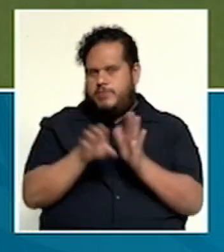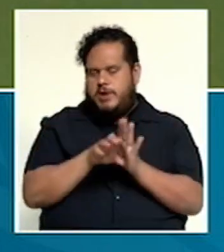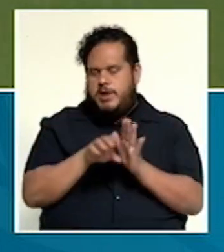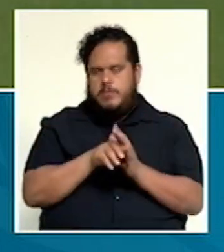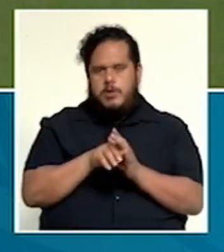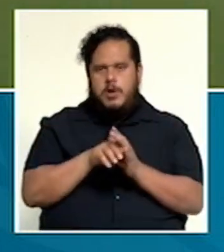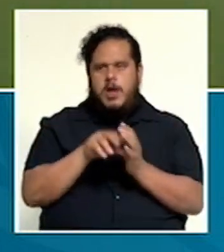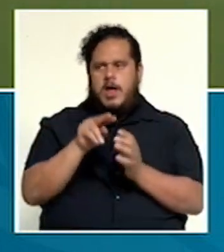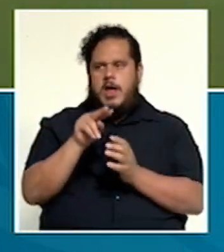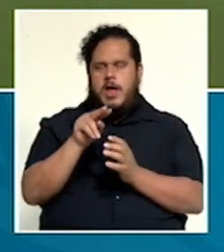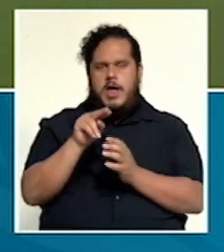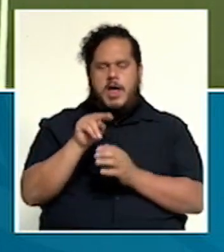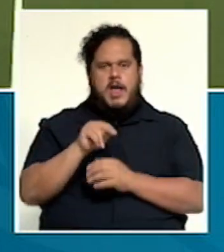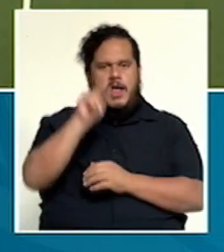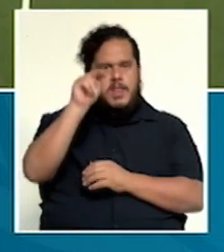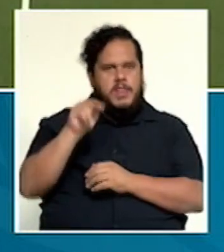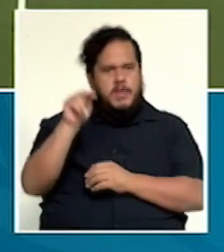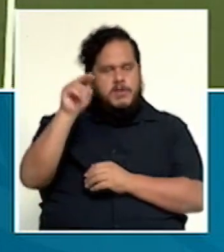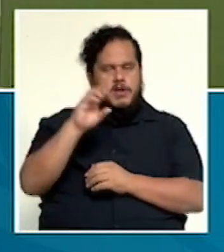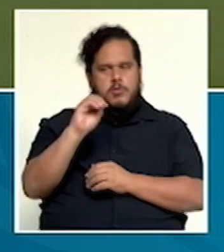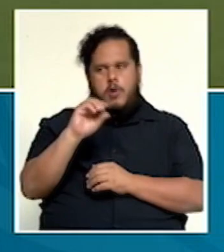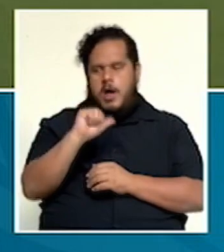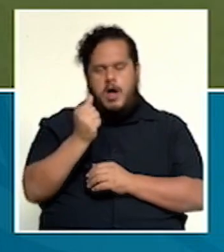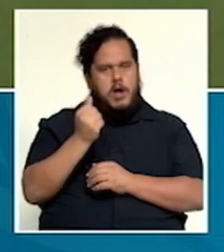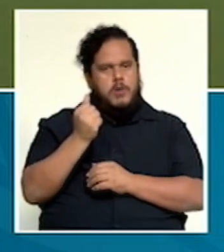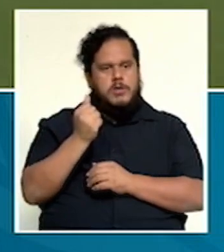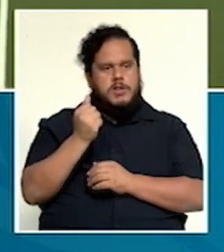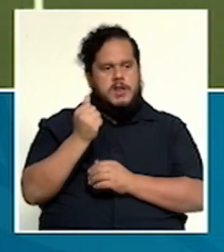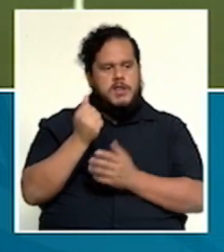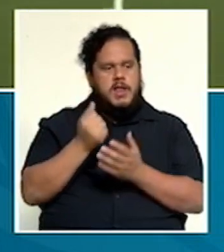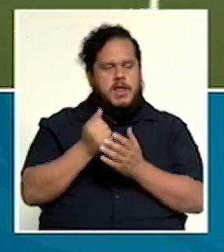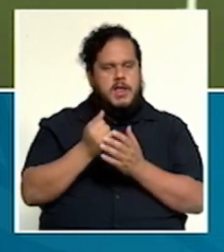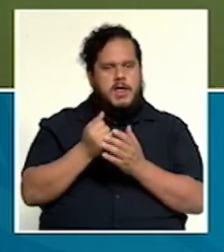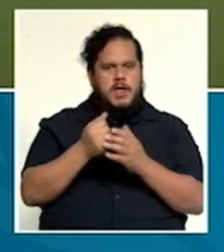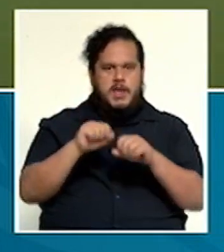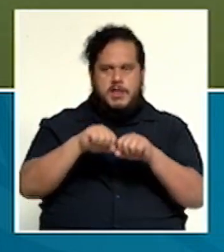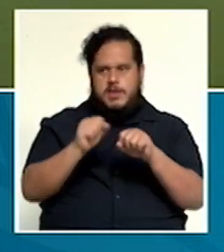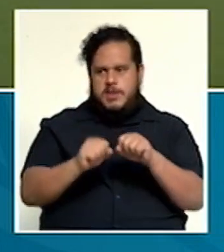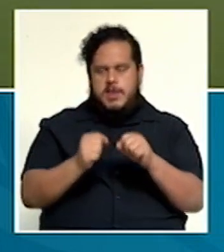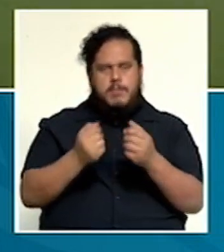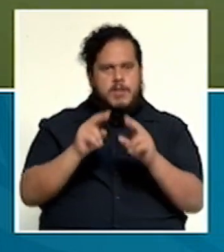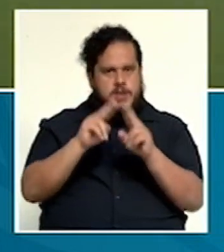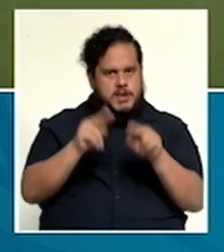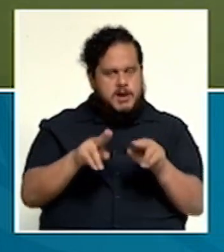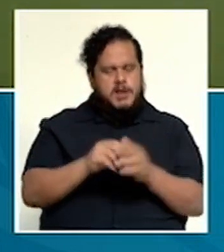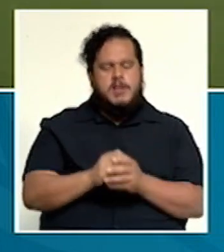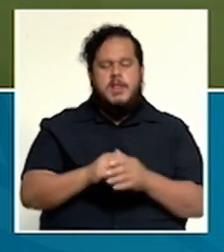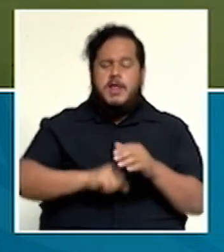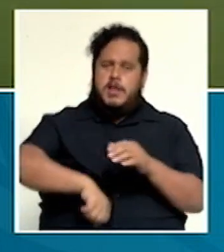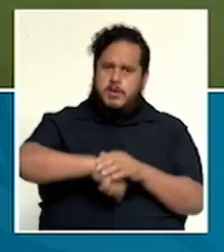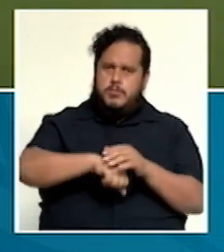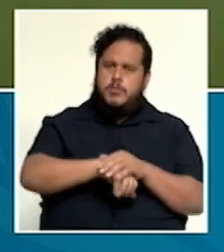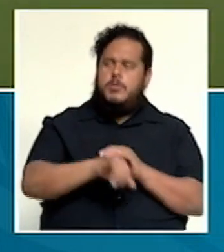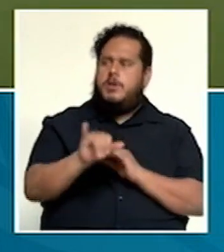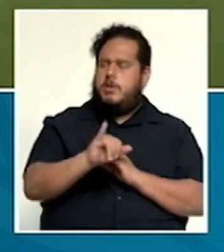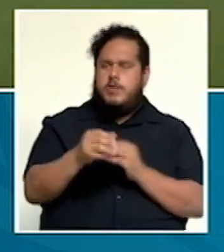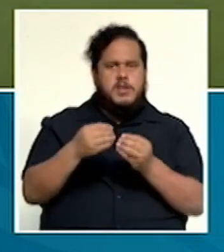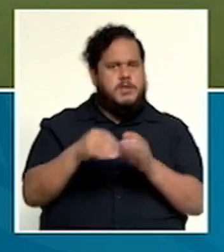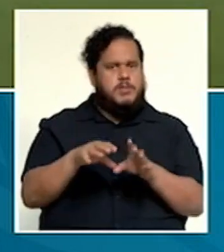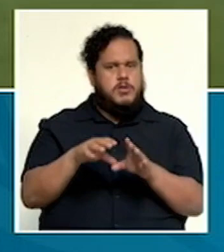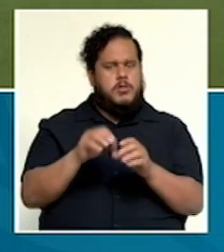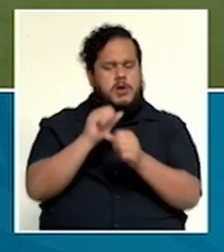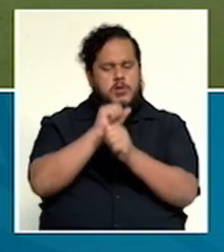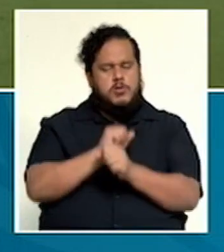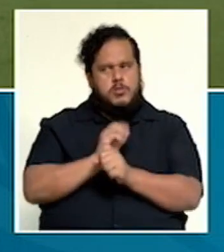a Netflix y a otras plataformas. En el caso del fútbol también se perdió la costumbre de ir